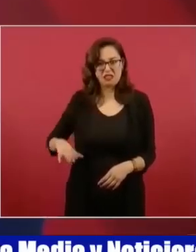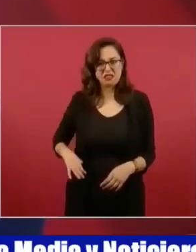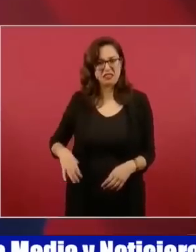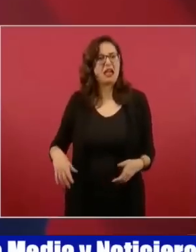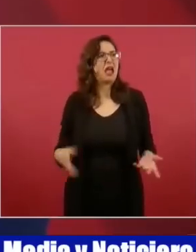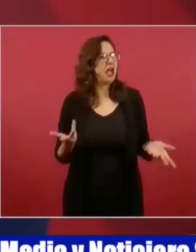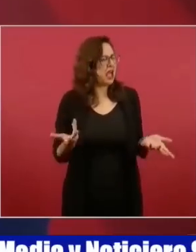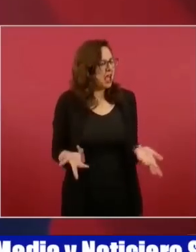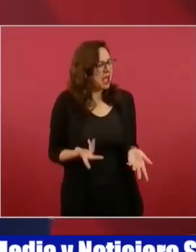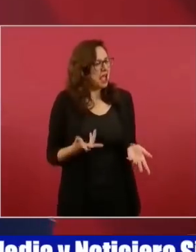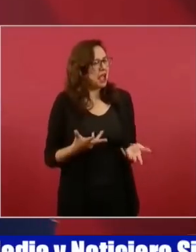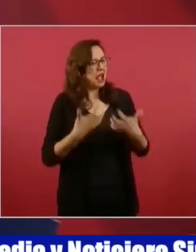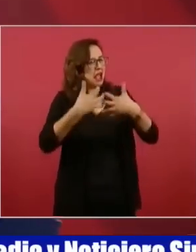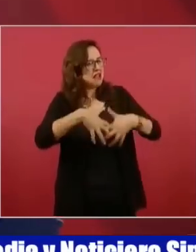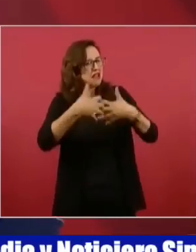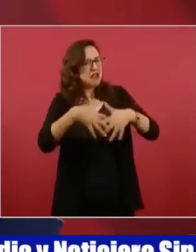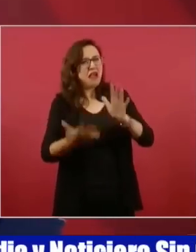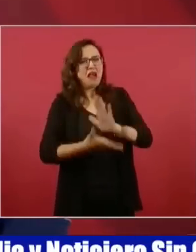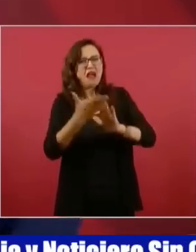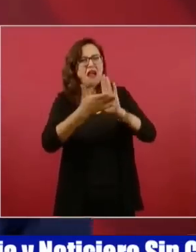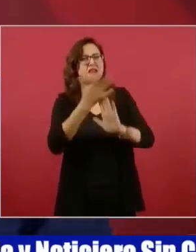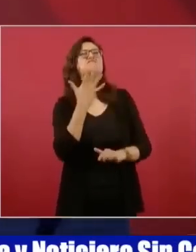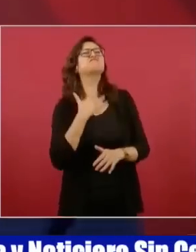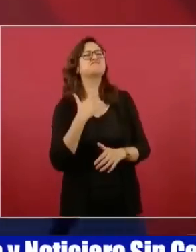construíamos refinerías